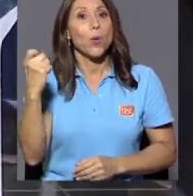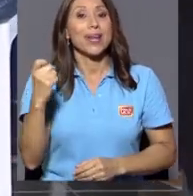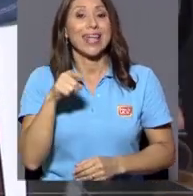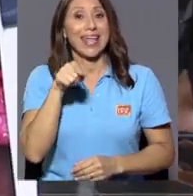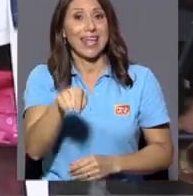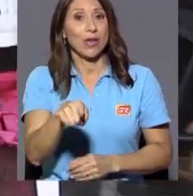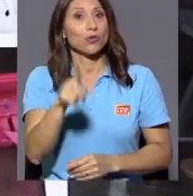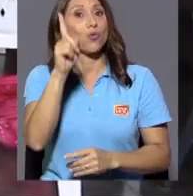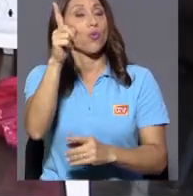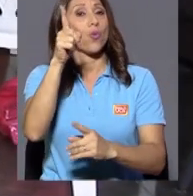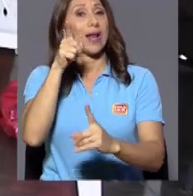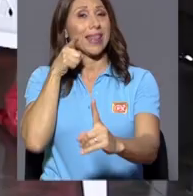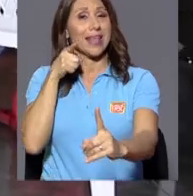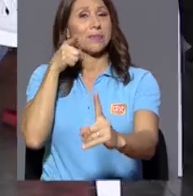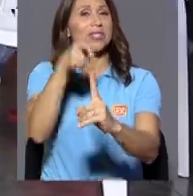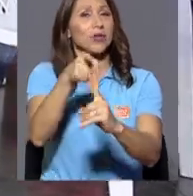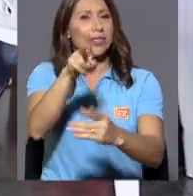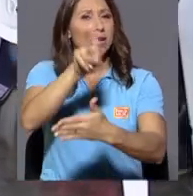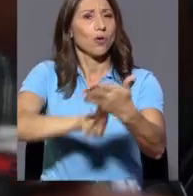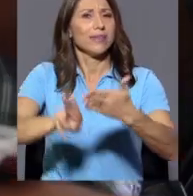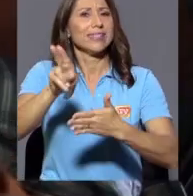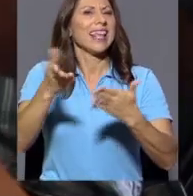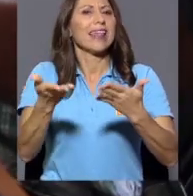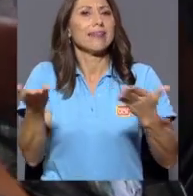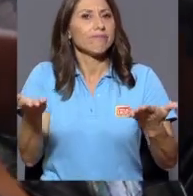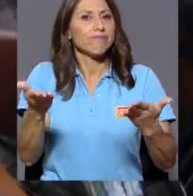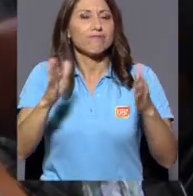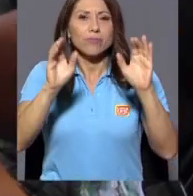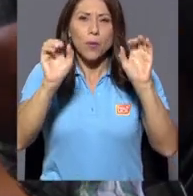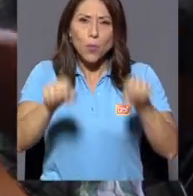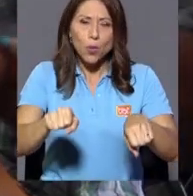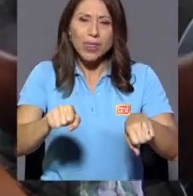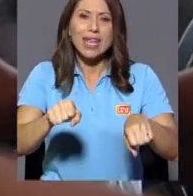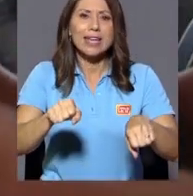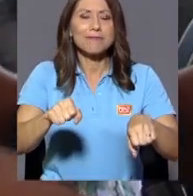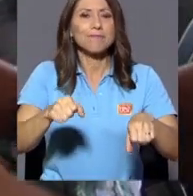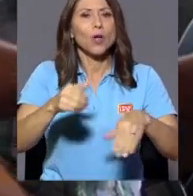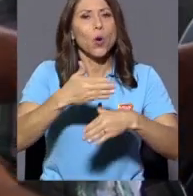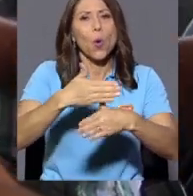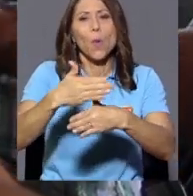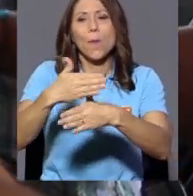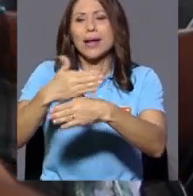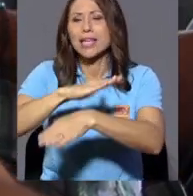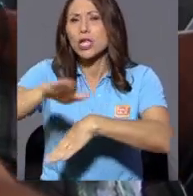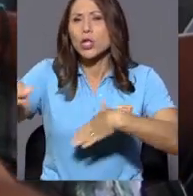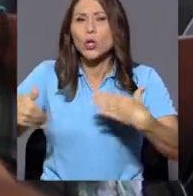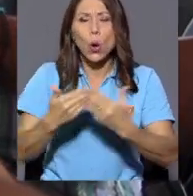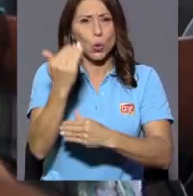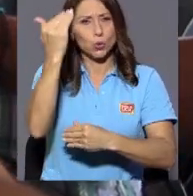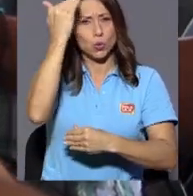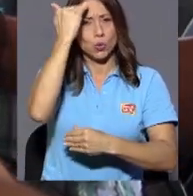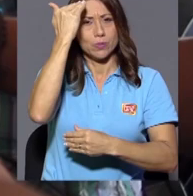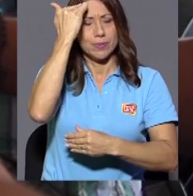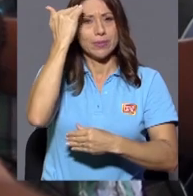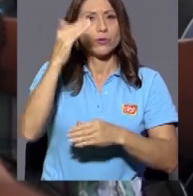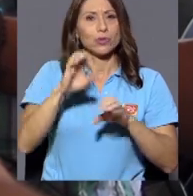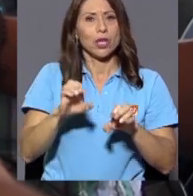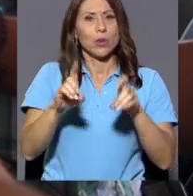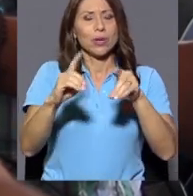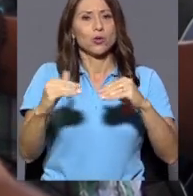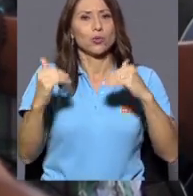misiones que tiene la universidad es poder compartir todo ese saber que se produce en la educación superior